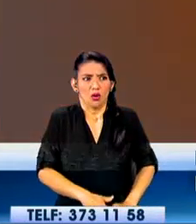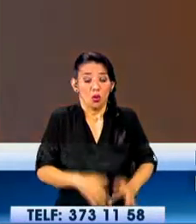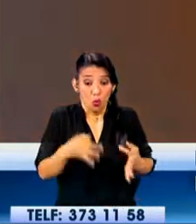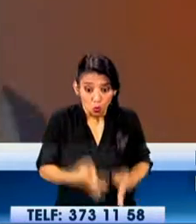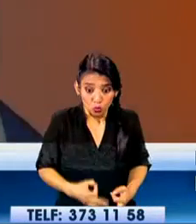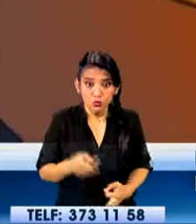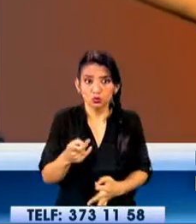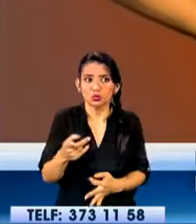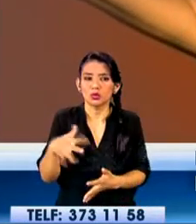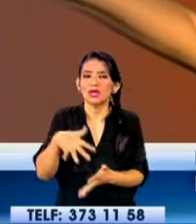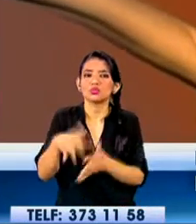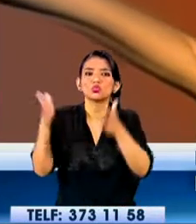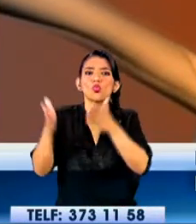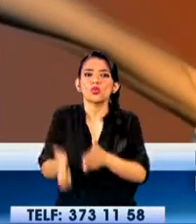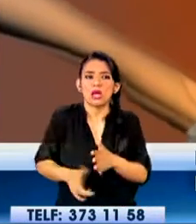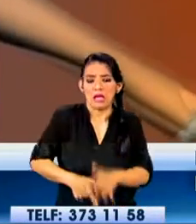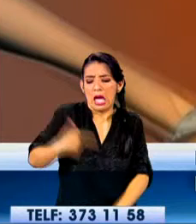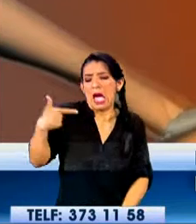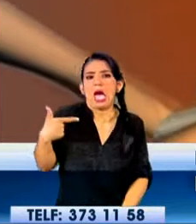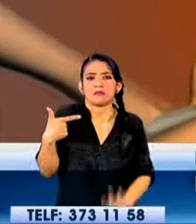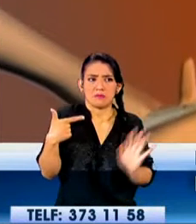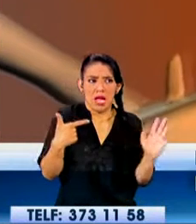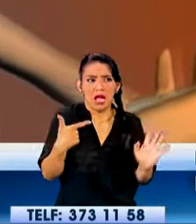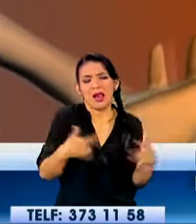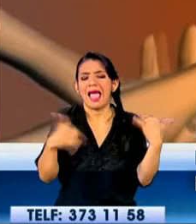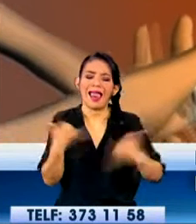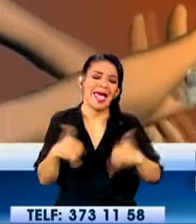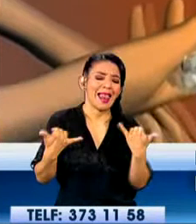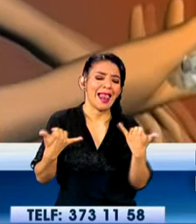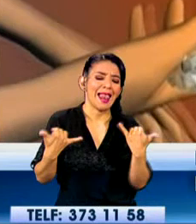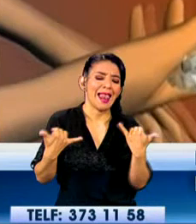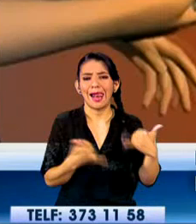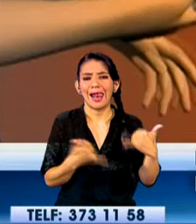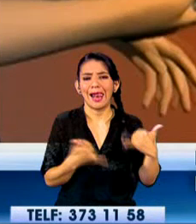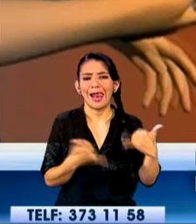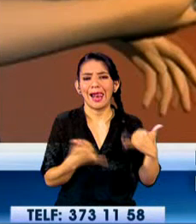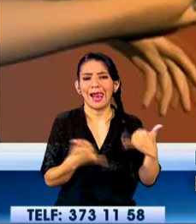ha ingresado esta arma de fuego. Se ha puesto a jugar con esta arma y